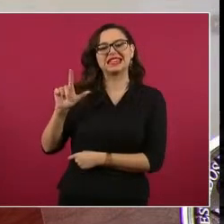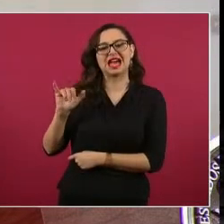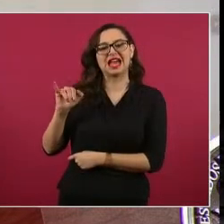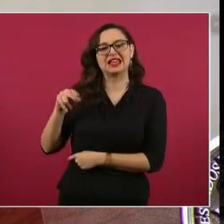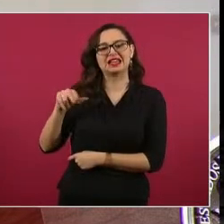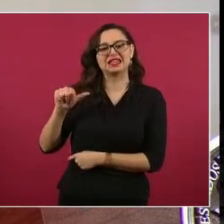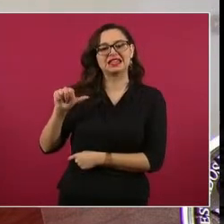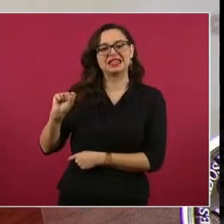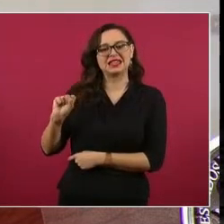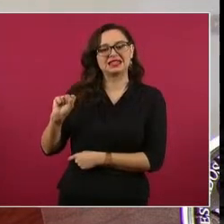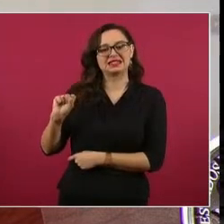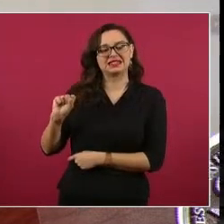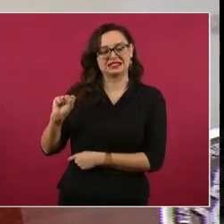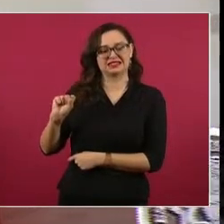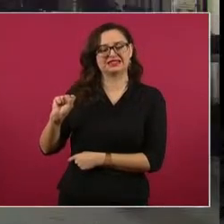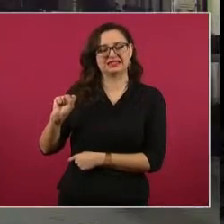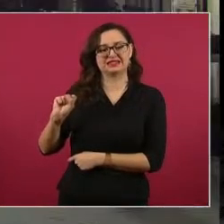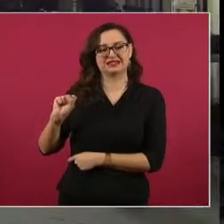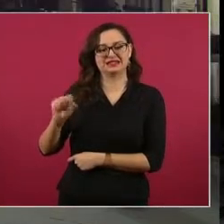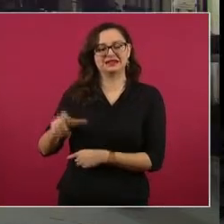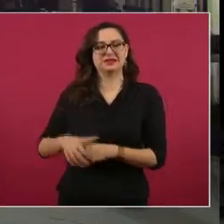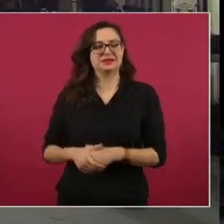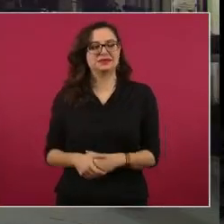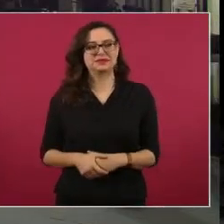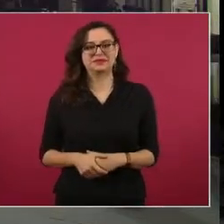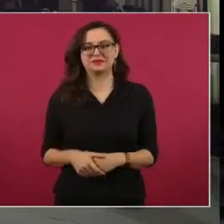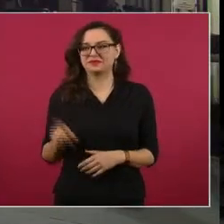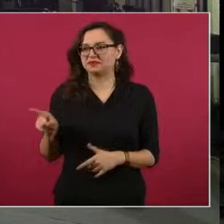y creo que está en